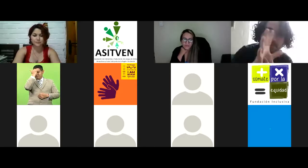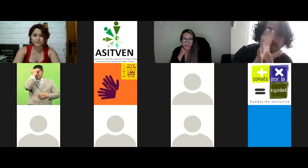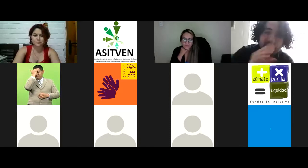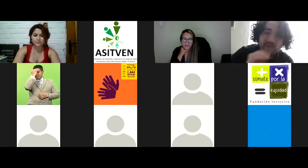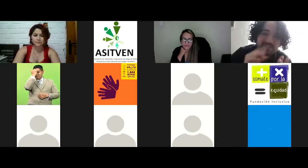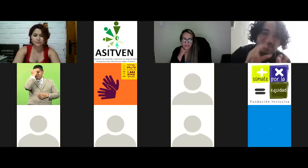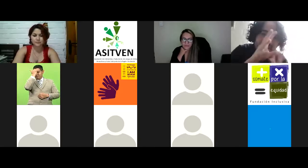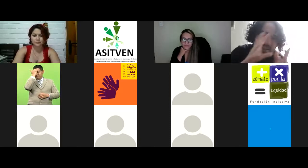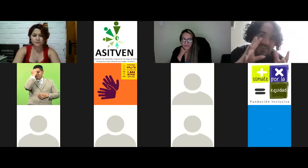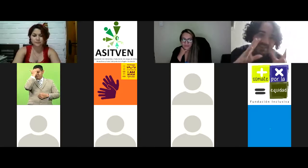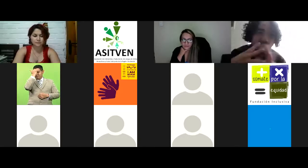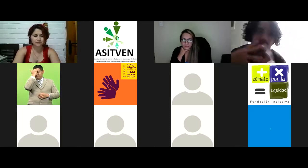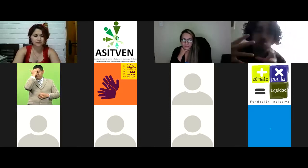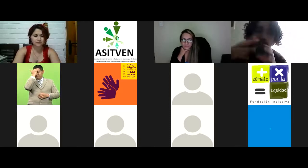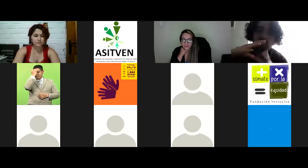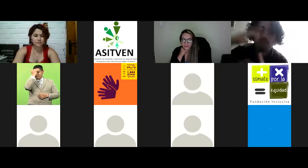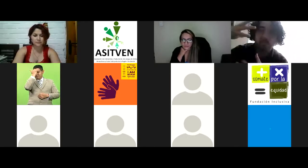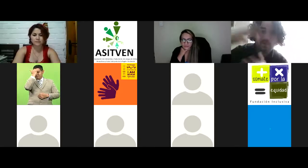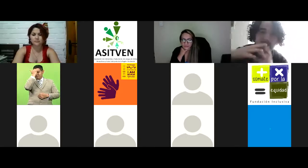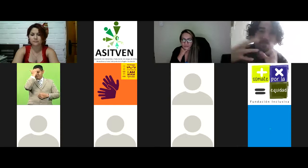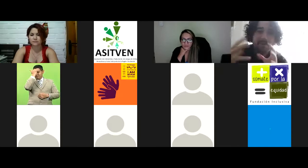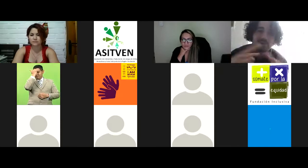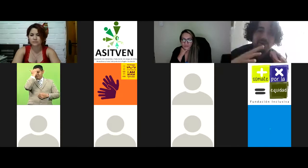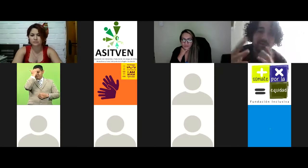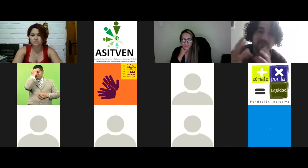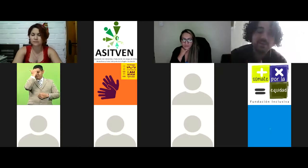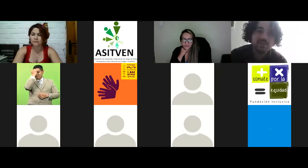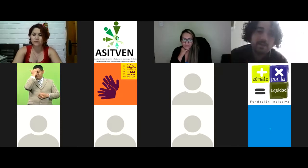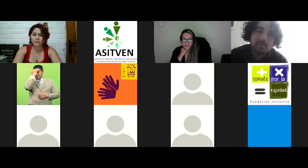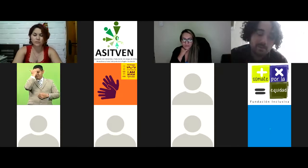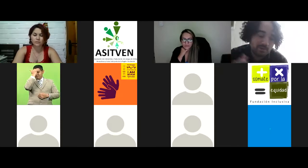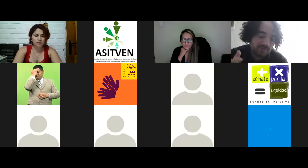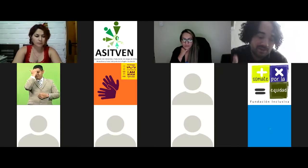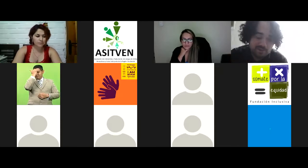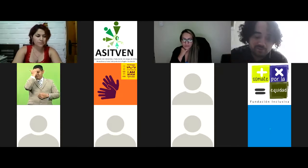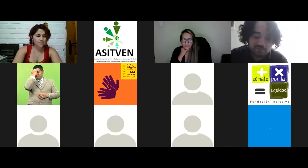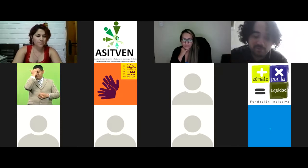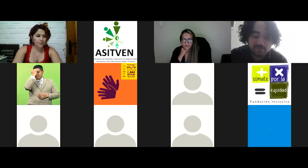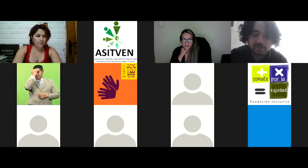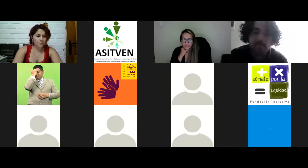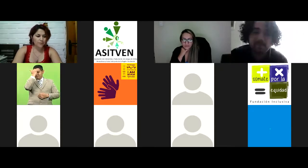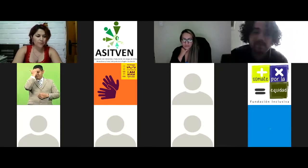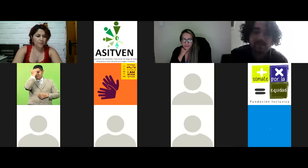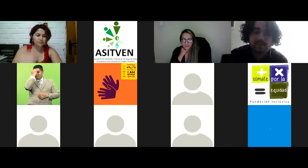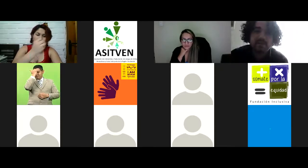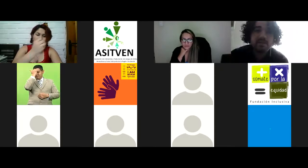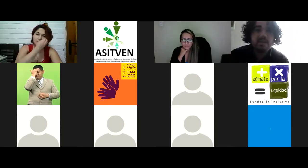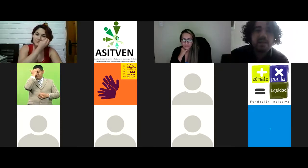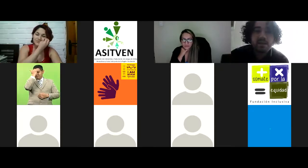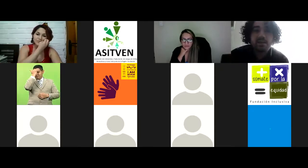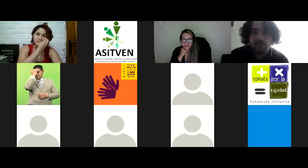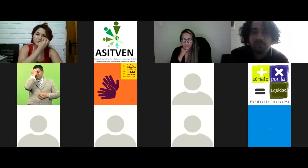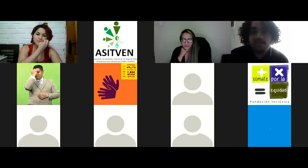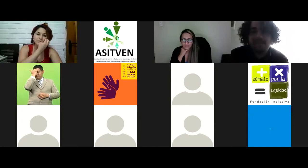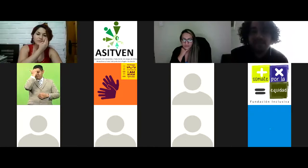me baso en la iconicidad y copio su forma con las manos y hago así. Y por lo menos, gracias a Dios, los sordos siempre me comprenden.